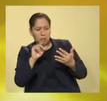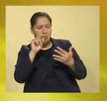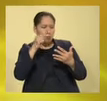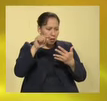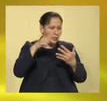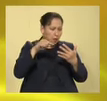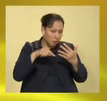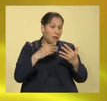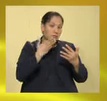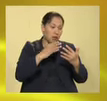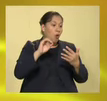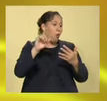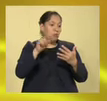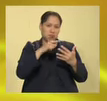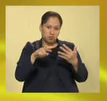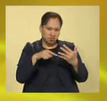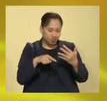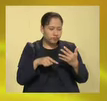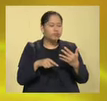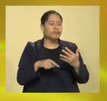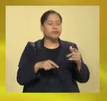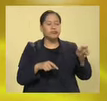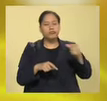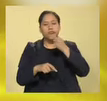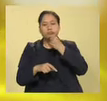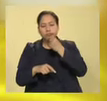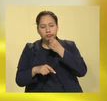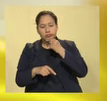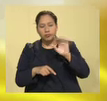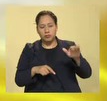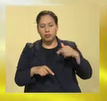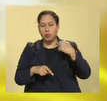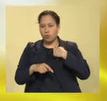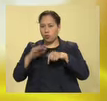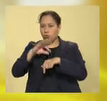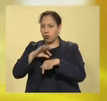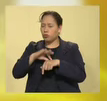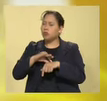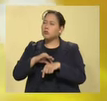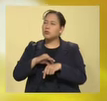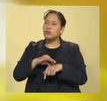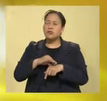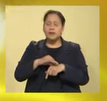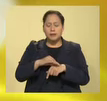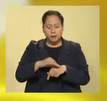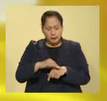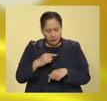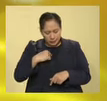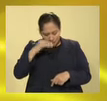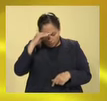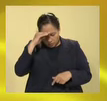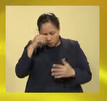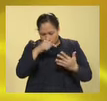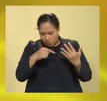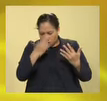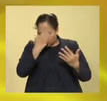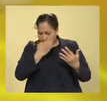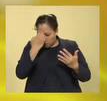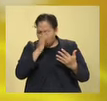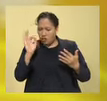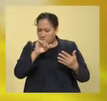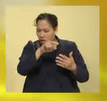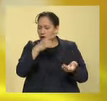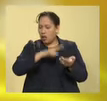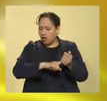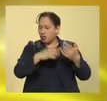cuenta que el niño sigue en las mismas, tenemos la obligación nosotros como médicos de pensar en este diagnóstico de acidosis tubular